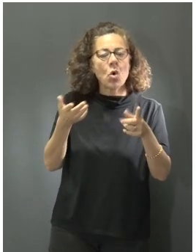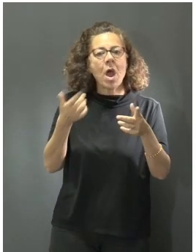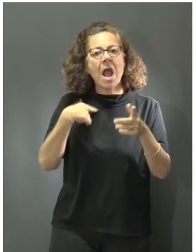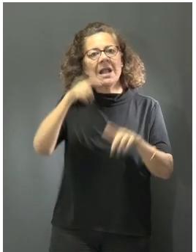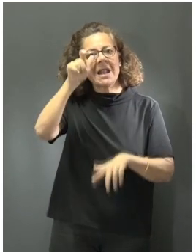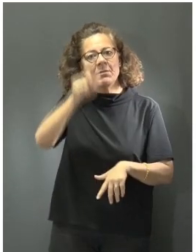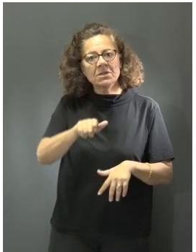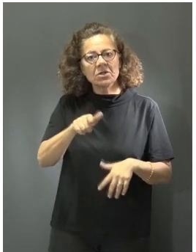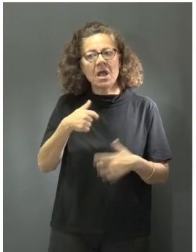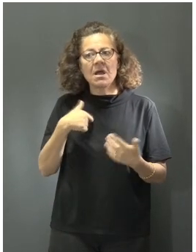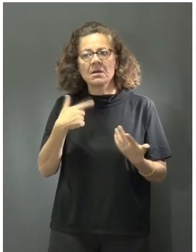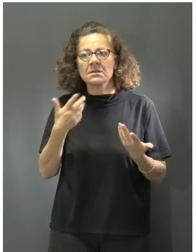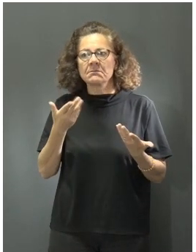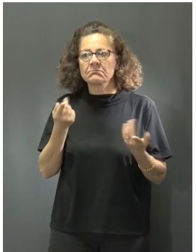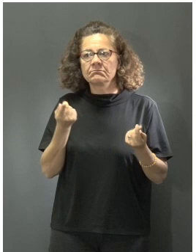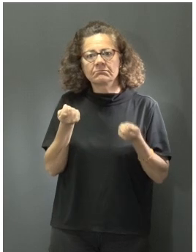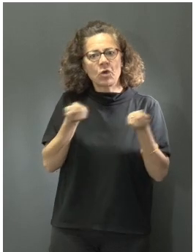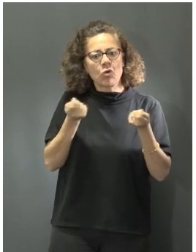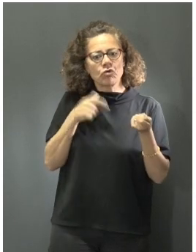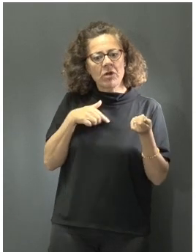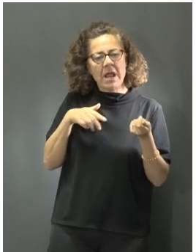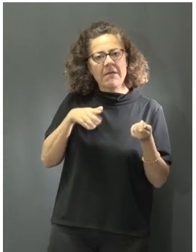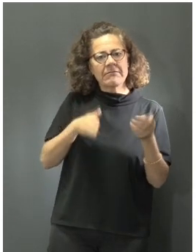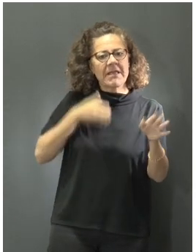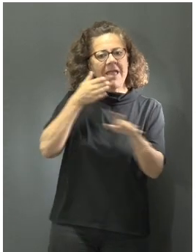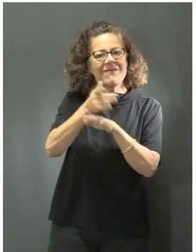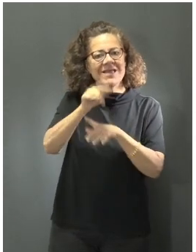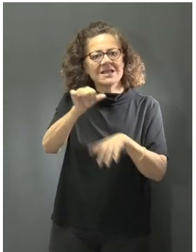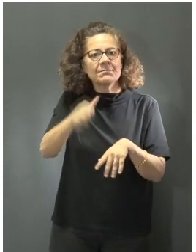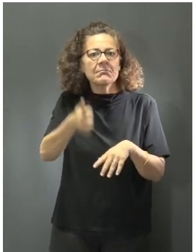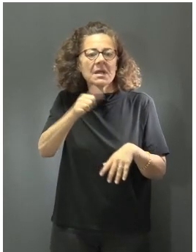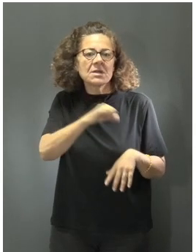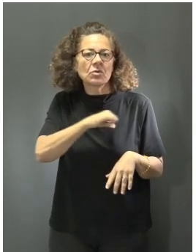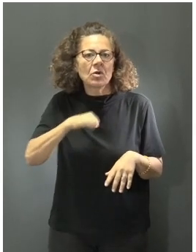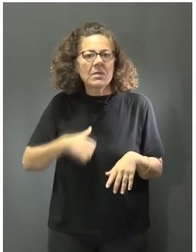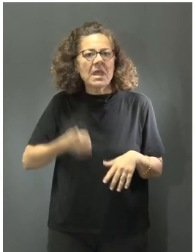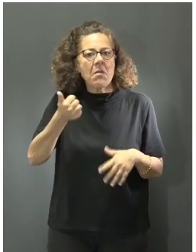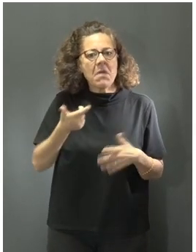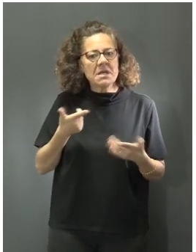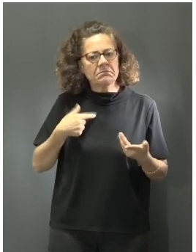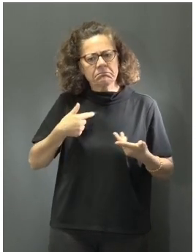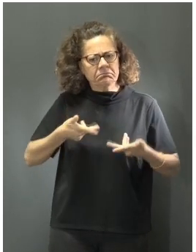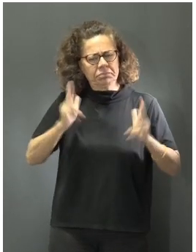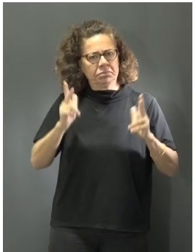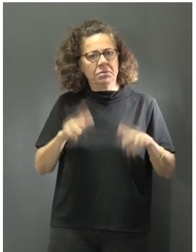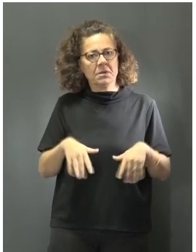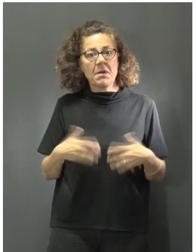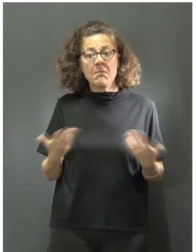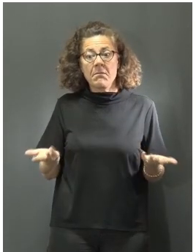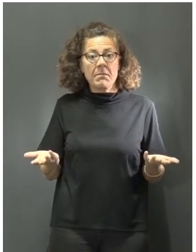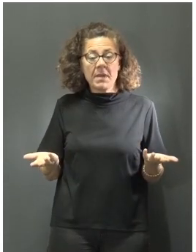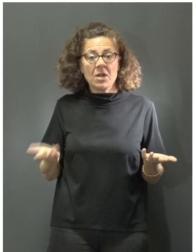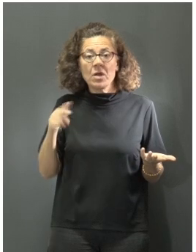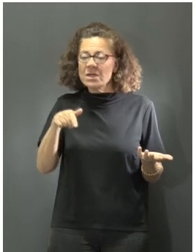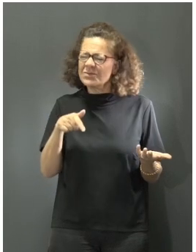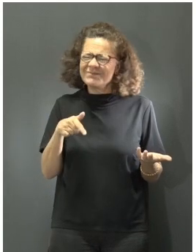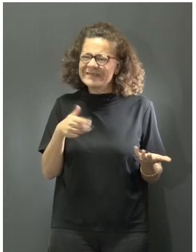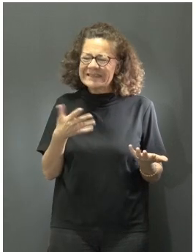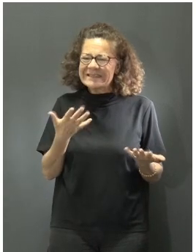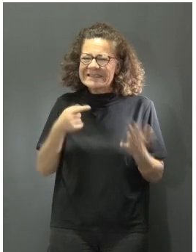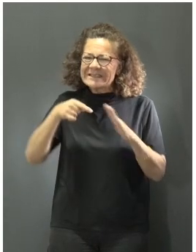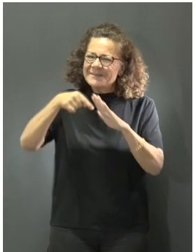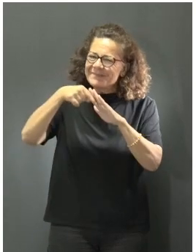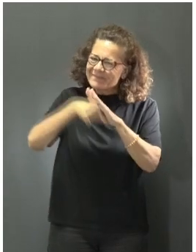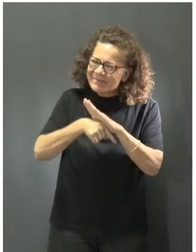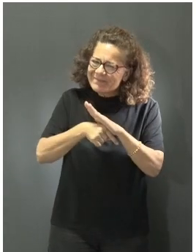que la persona pues, se maneje en ese entorno con más autonomía, con más independencia, etcétera, etcétera. Pero no, eso no cala, ese